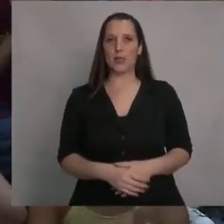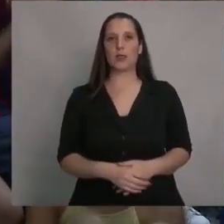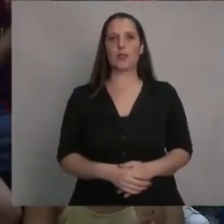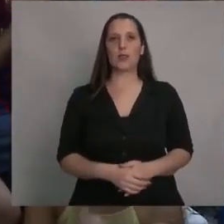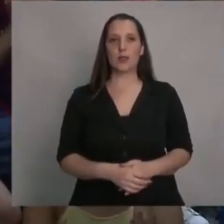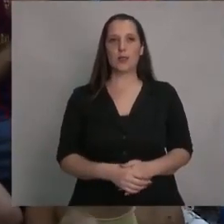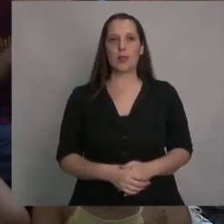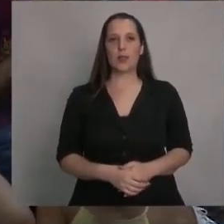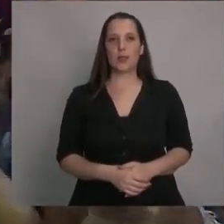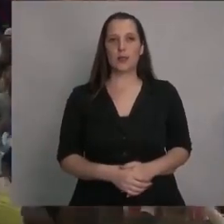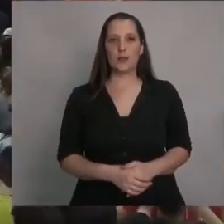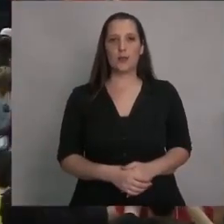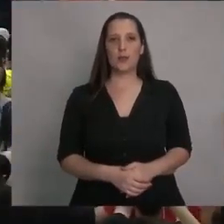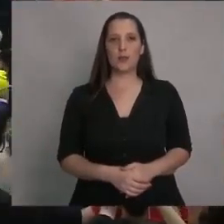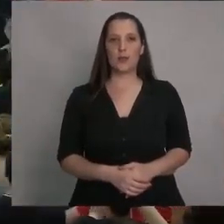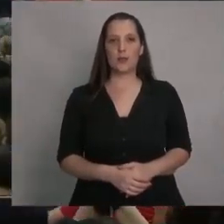Es difícil hablar esto.